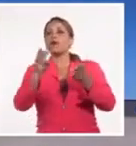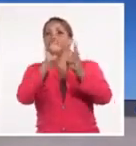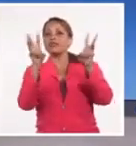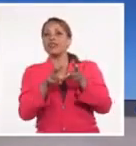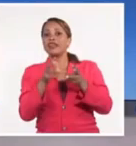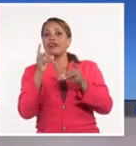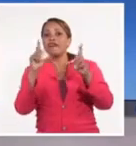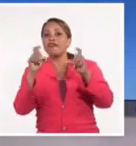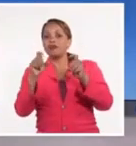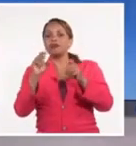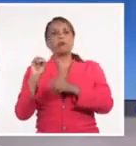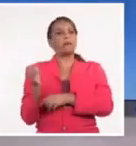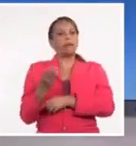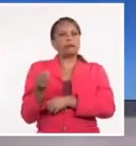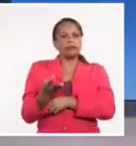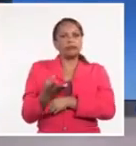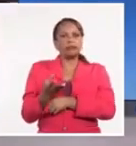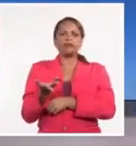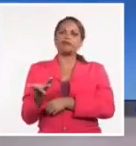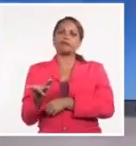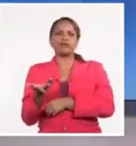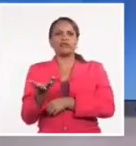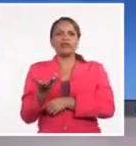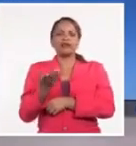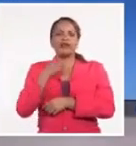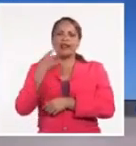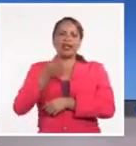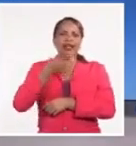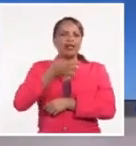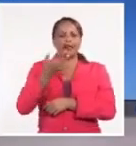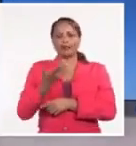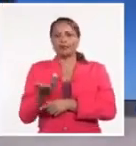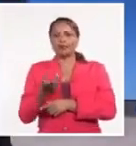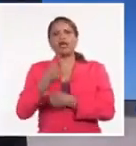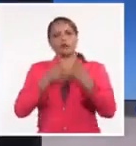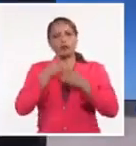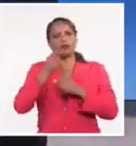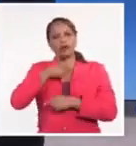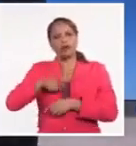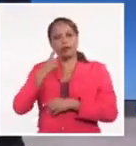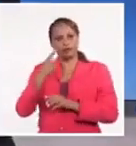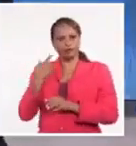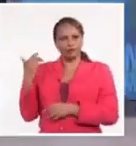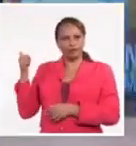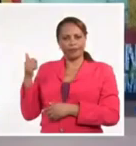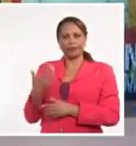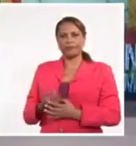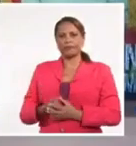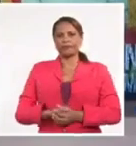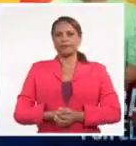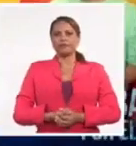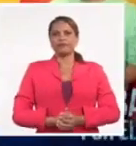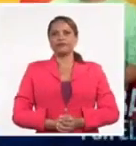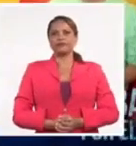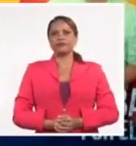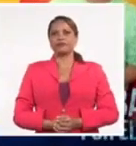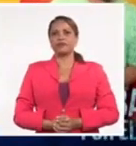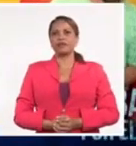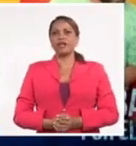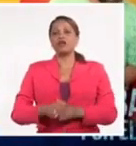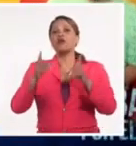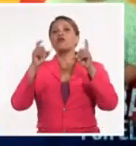que mentimos, se pusieron realmente muy, muy frenéticos. Aquí algunos ejemplos. Veamos. Es una